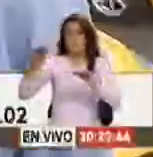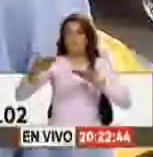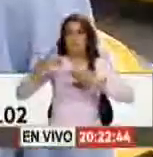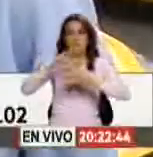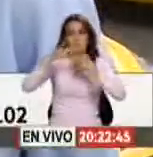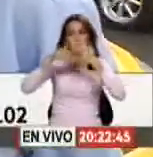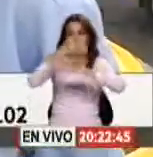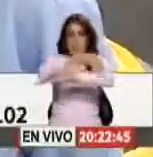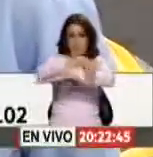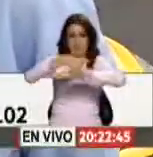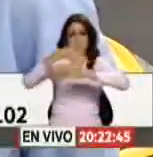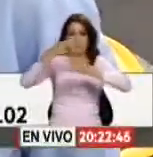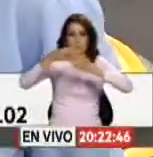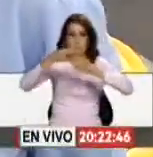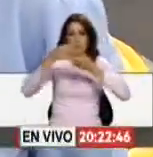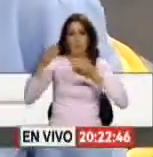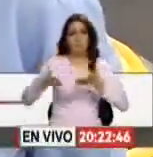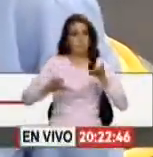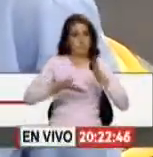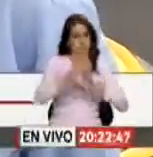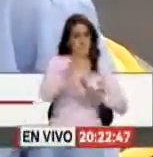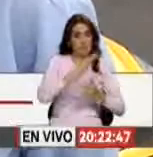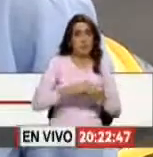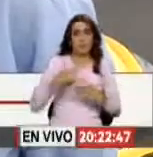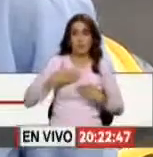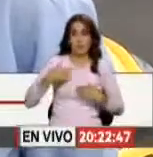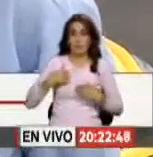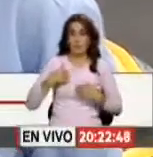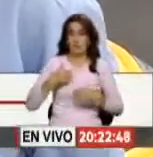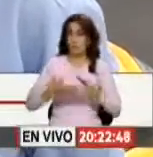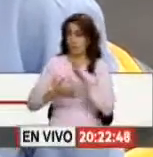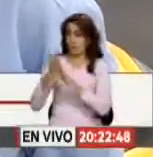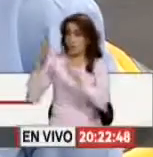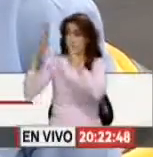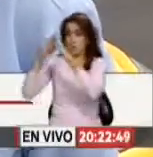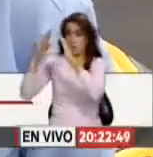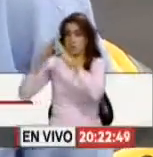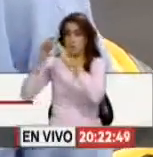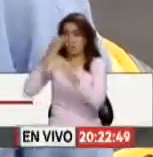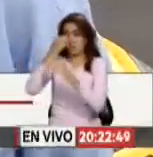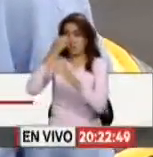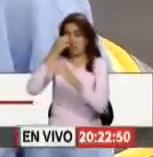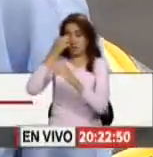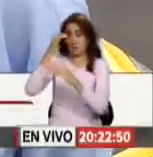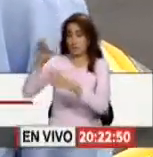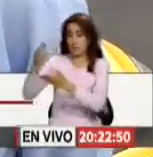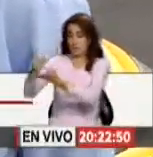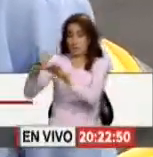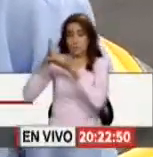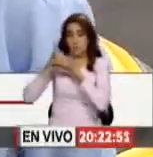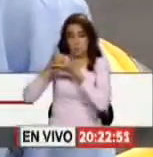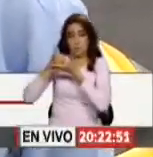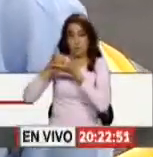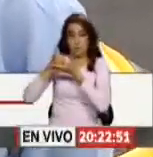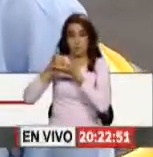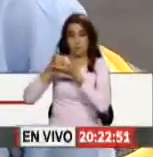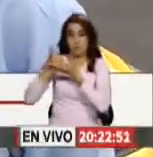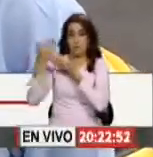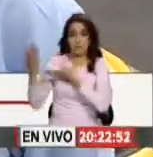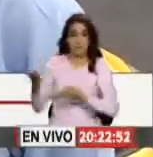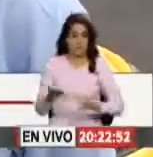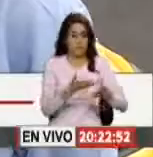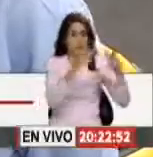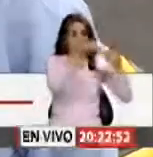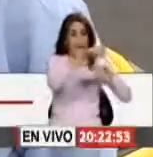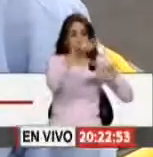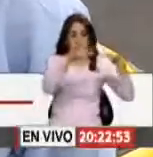discapacidad. Yo tengo que dirigirme a la casa de la persona que me solicita, ayudarle a subir al vehículo, llevarla al